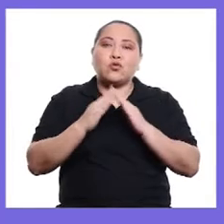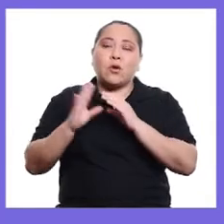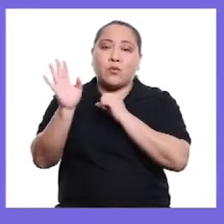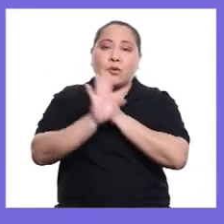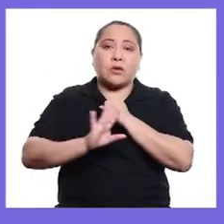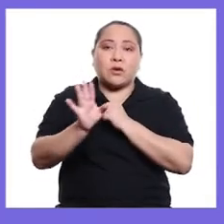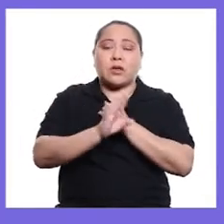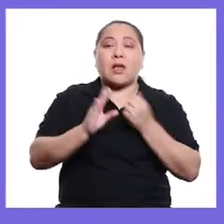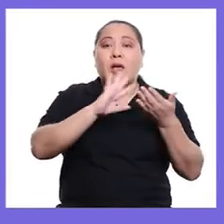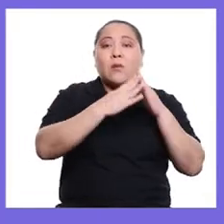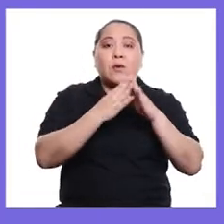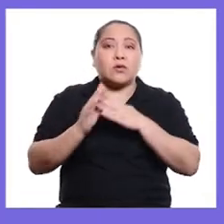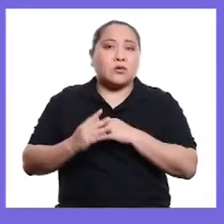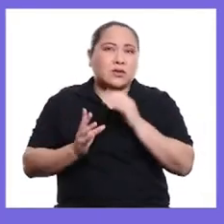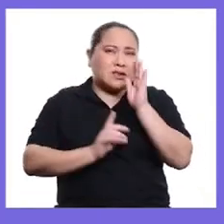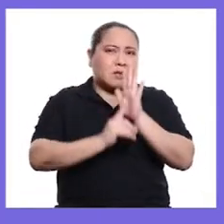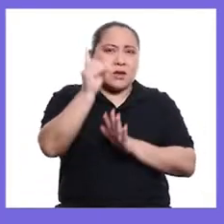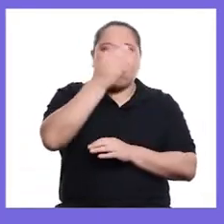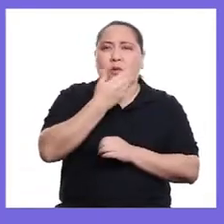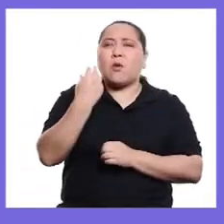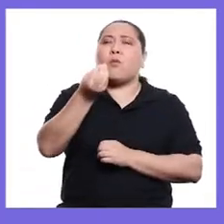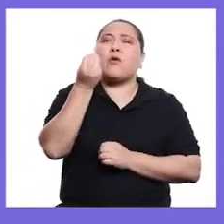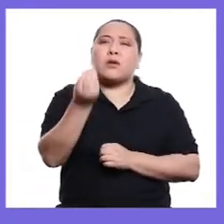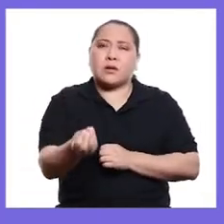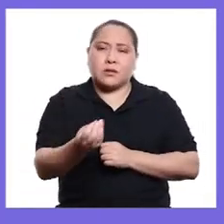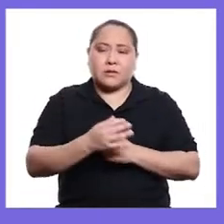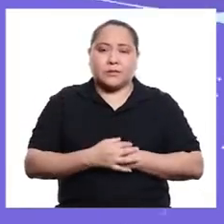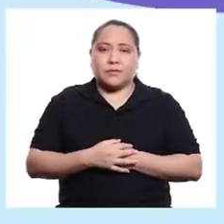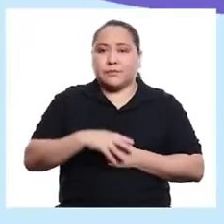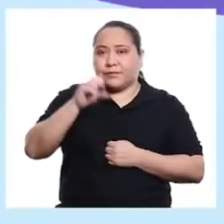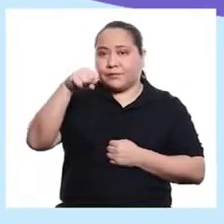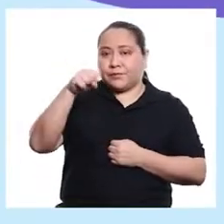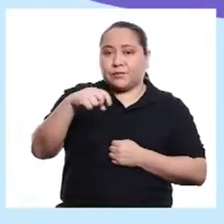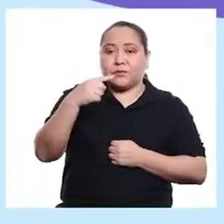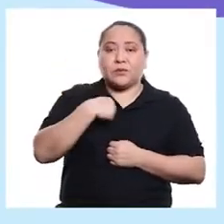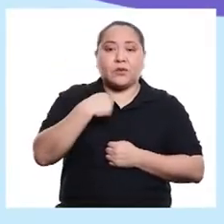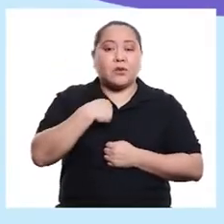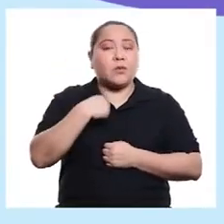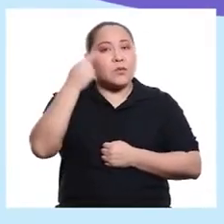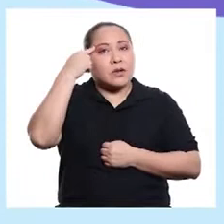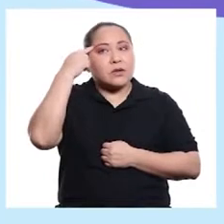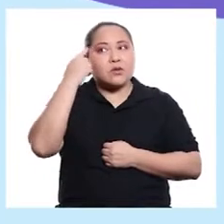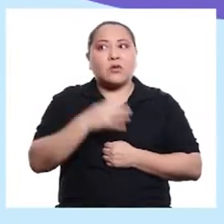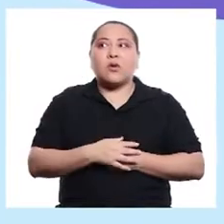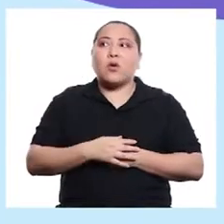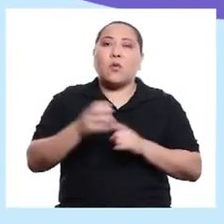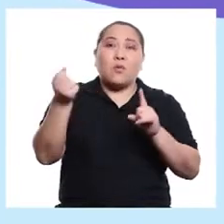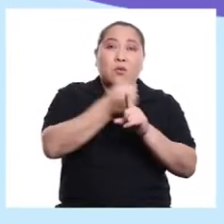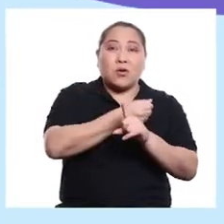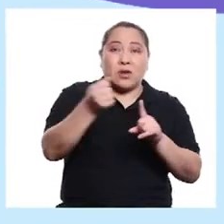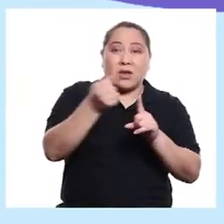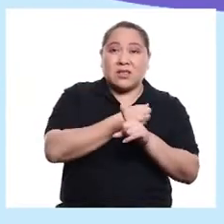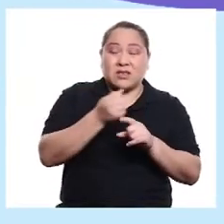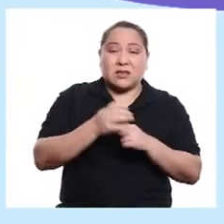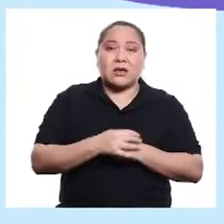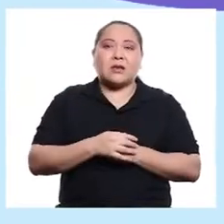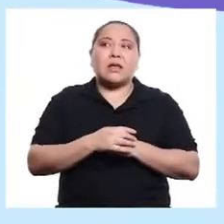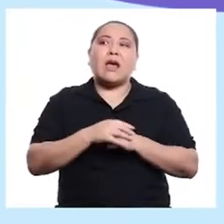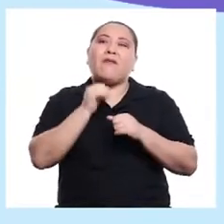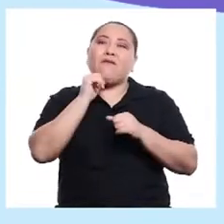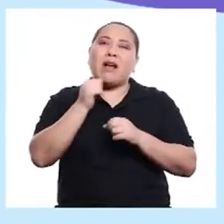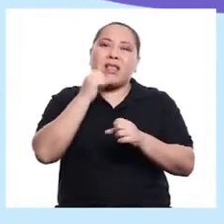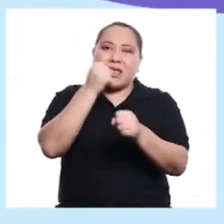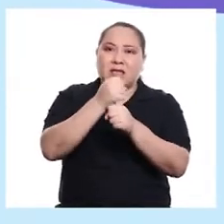la población se desarrolla mejor? ¿Por qué? Sí, y es que su índice de violencia de género, desempleo, etcétera, es